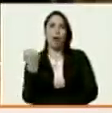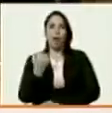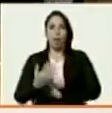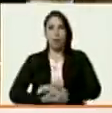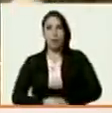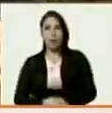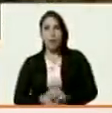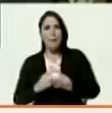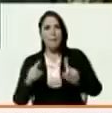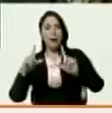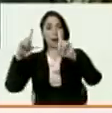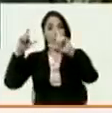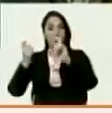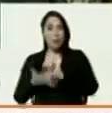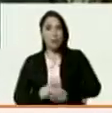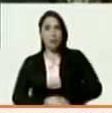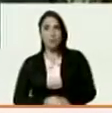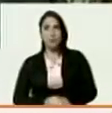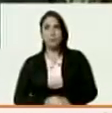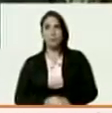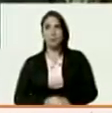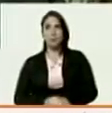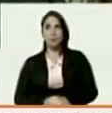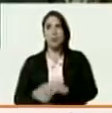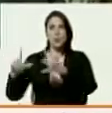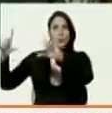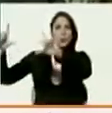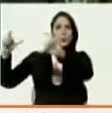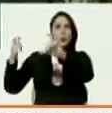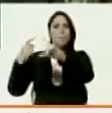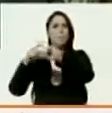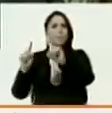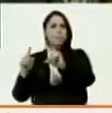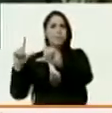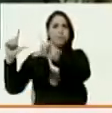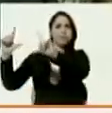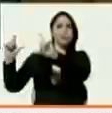Son poses para las cámaras, poses para la fotografía,